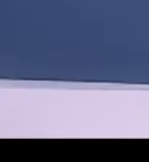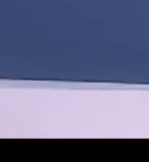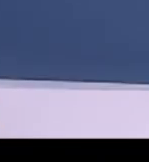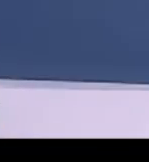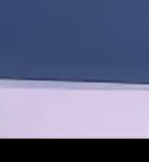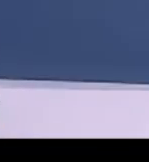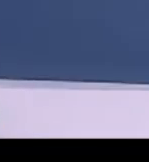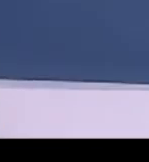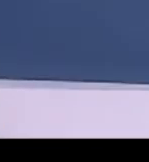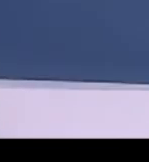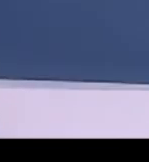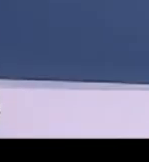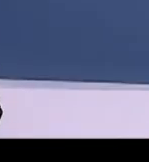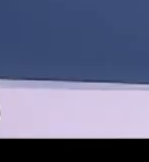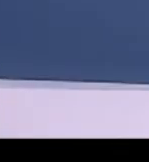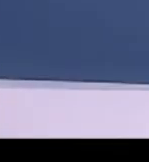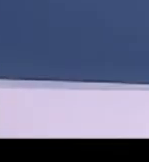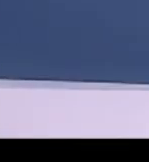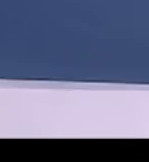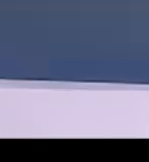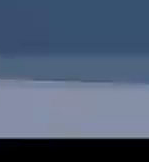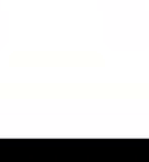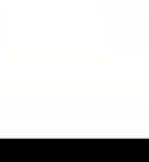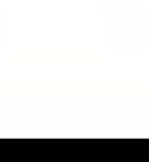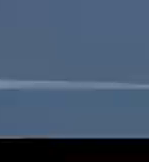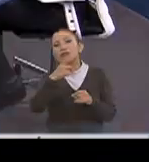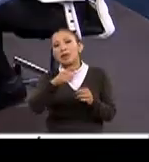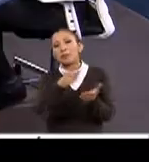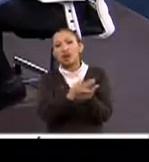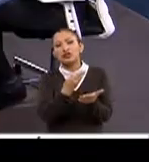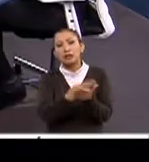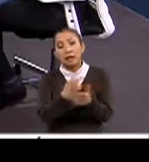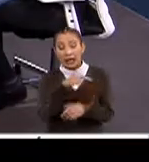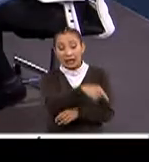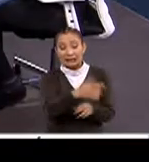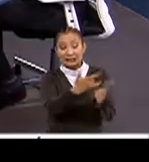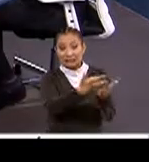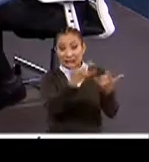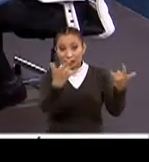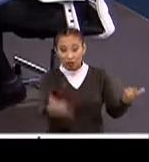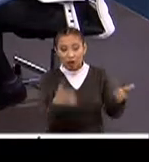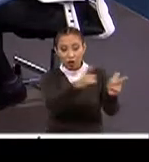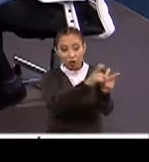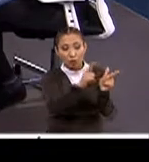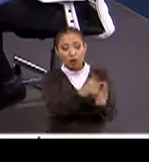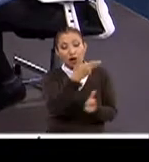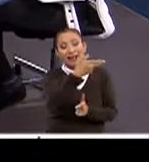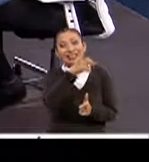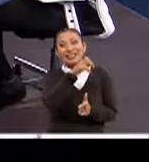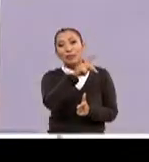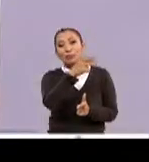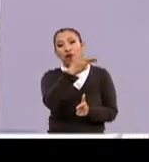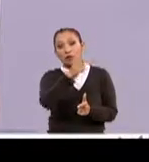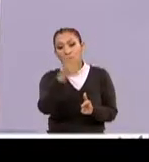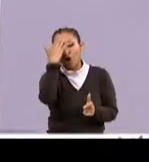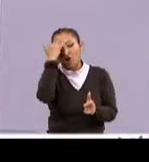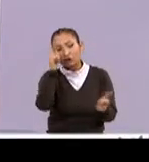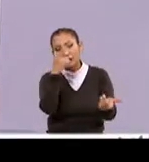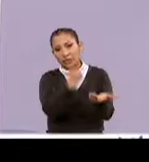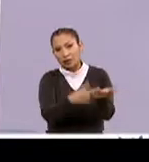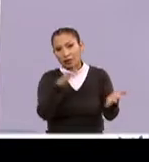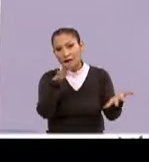nos contó de qué se trata este film. La historia de un grupo de hip hop que conocí en el reclusorio